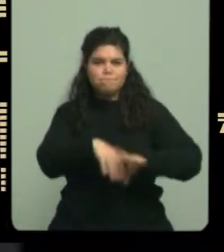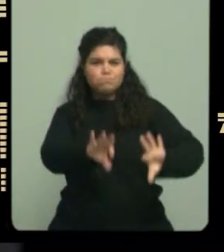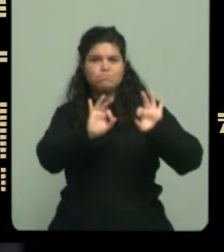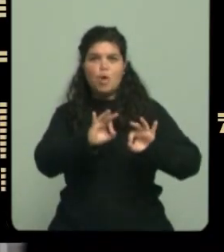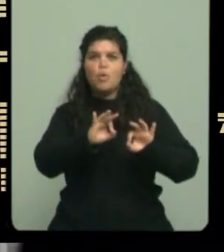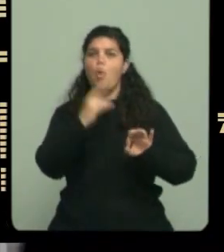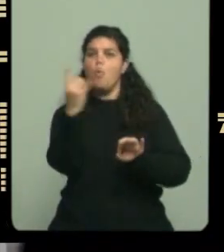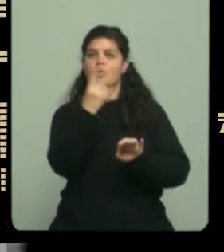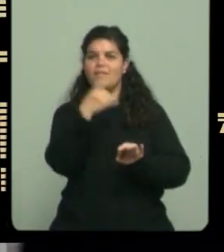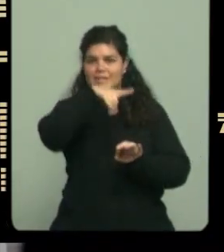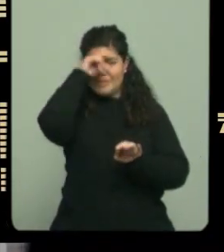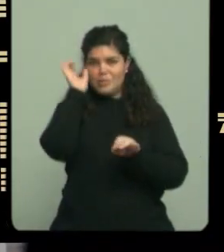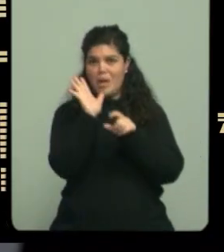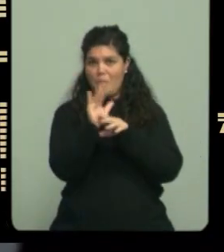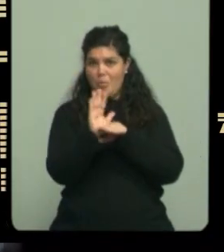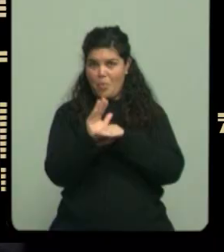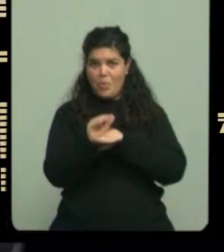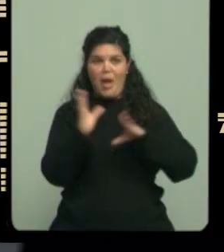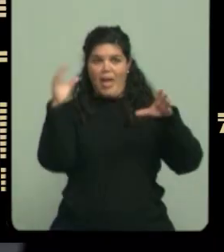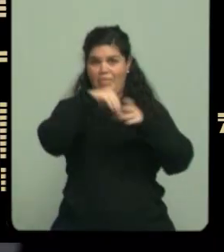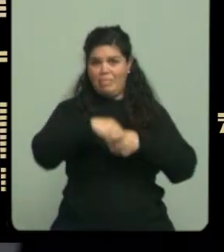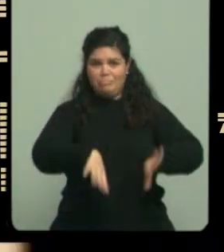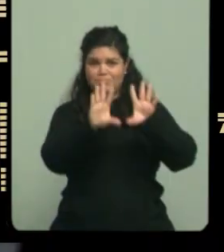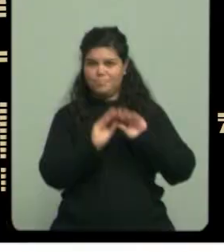Universidad Nacional de Cuyo.